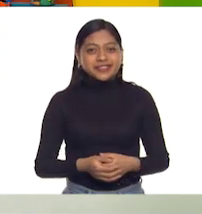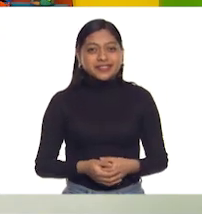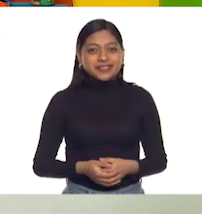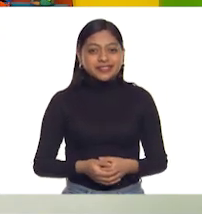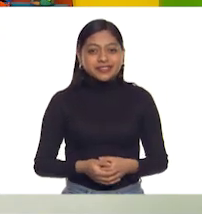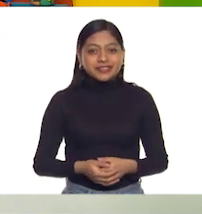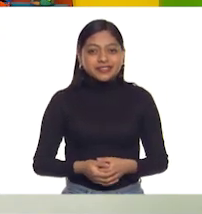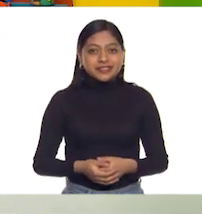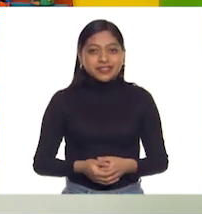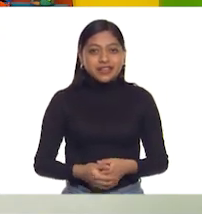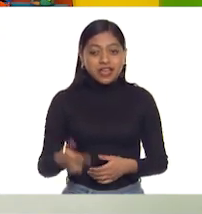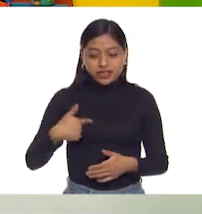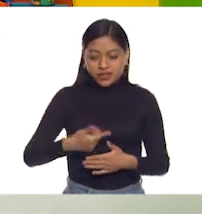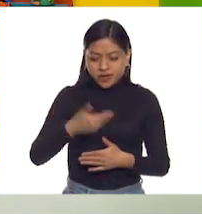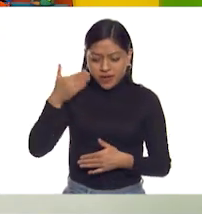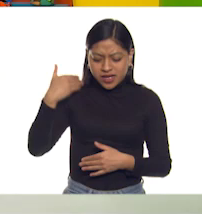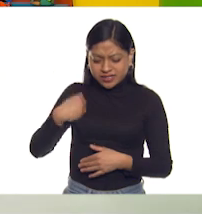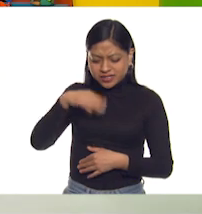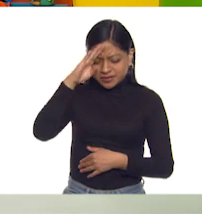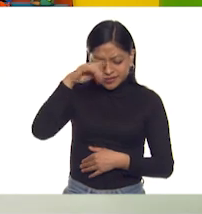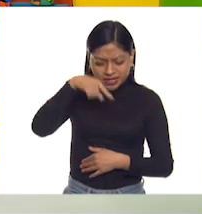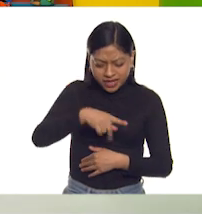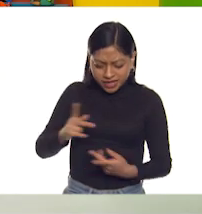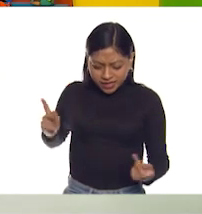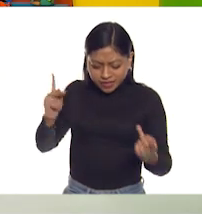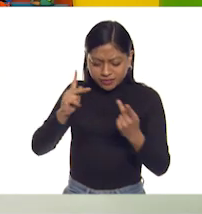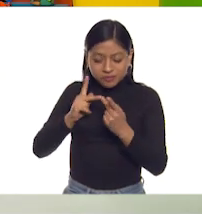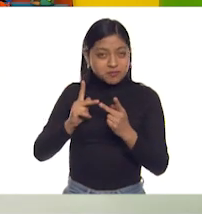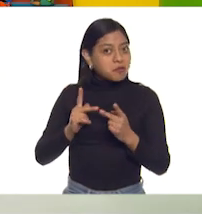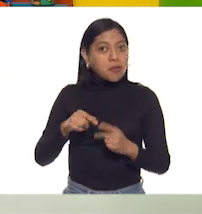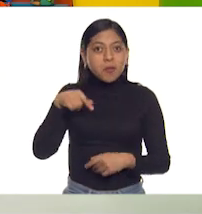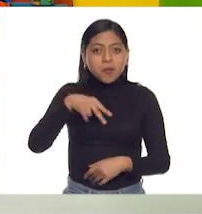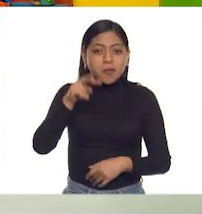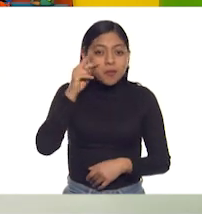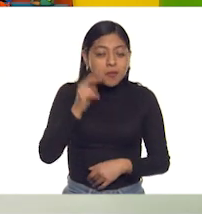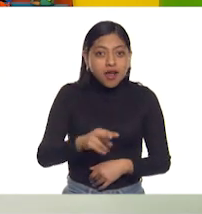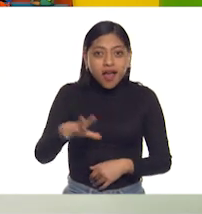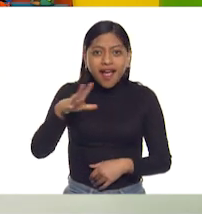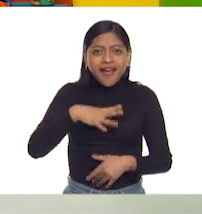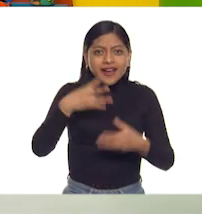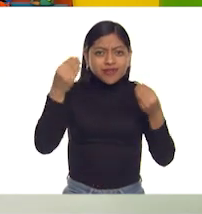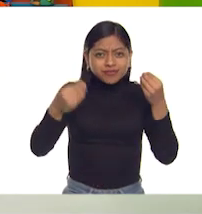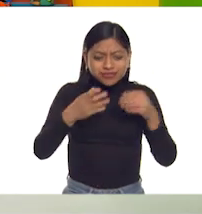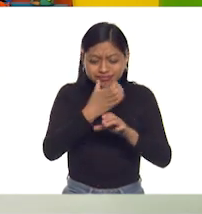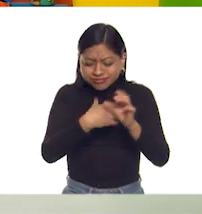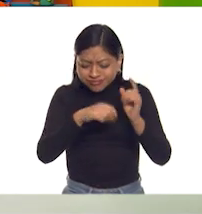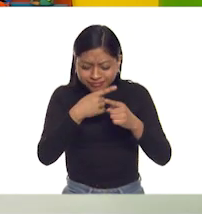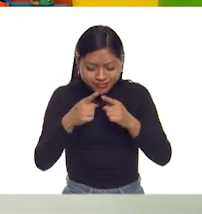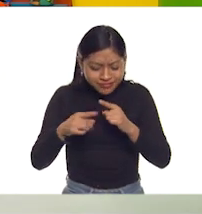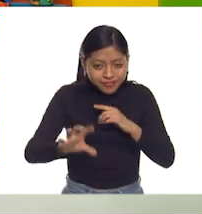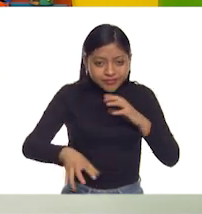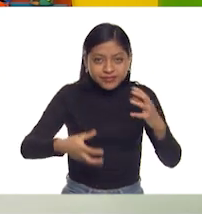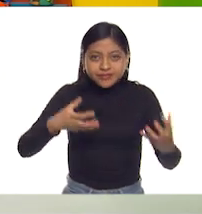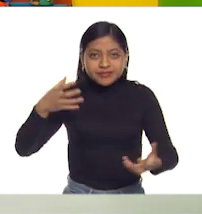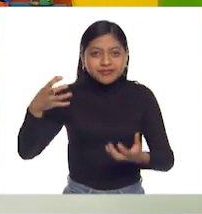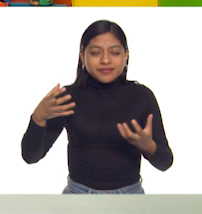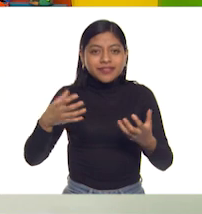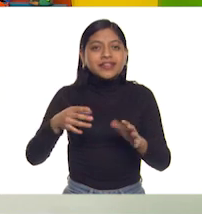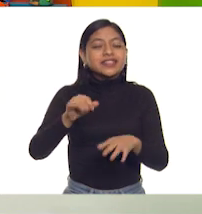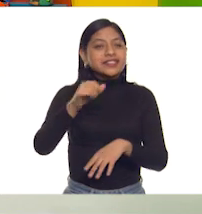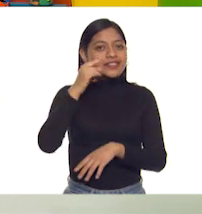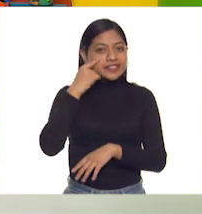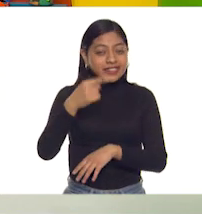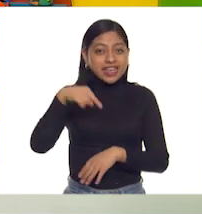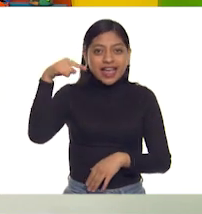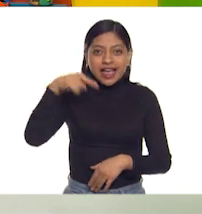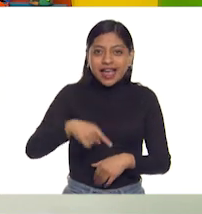No era lo que me imaginaba, pero ¿cuántas cosas hay aquí? Sí, este cofre